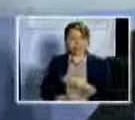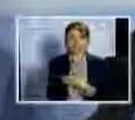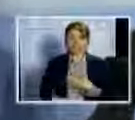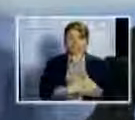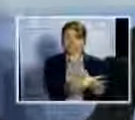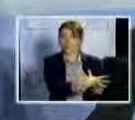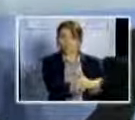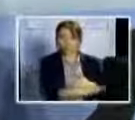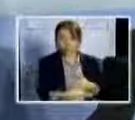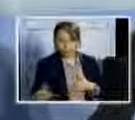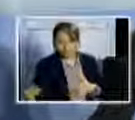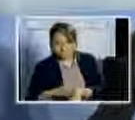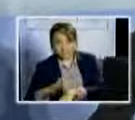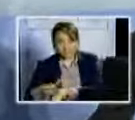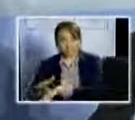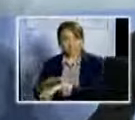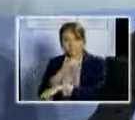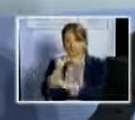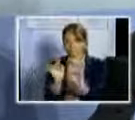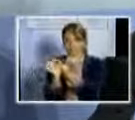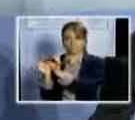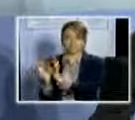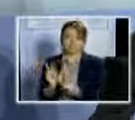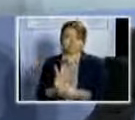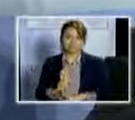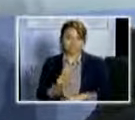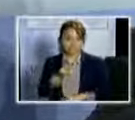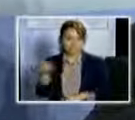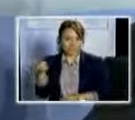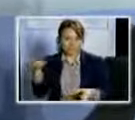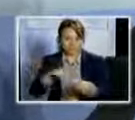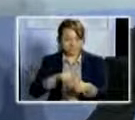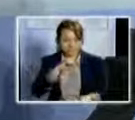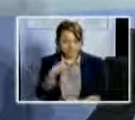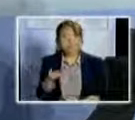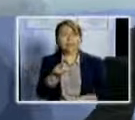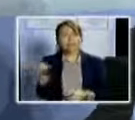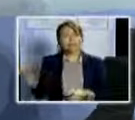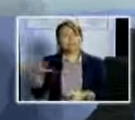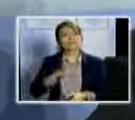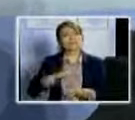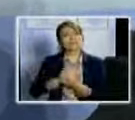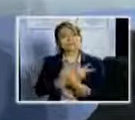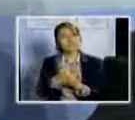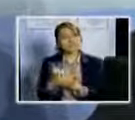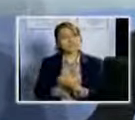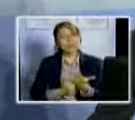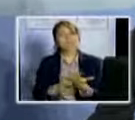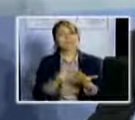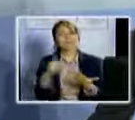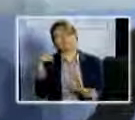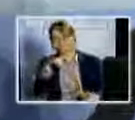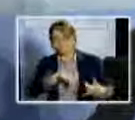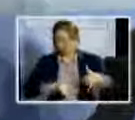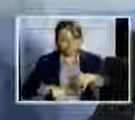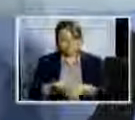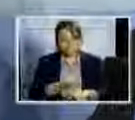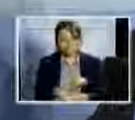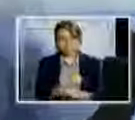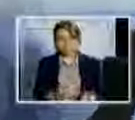Ahora, desde luego, se han dotado de un programa nuclear y de un programa nuclear civil que genera apetitosas